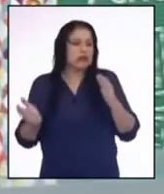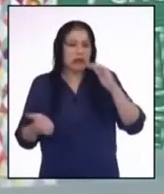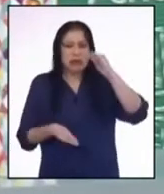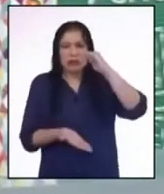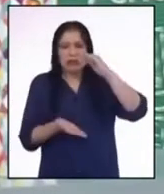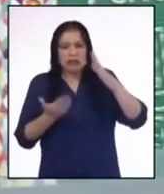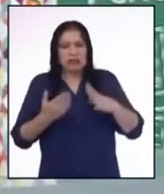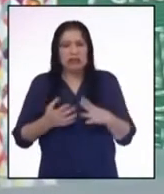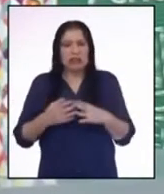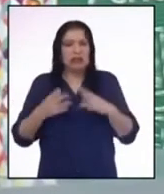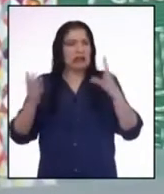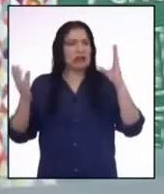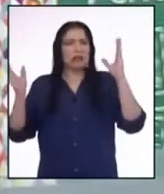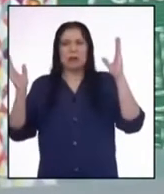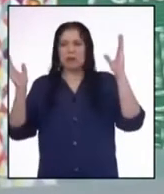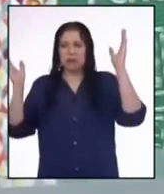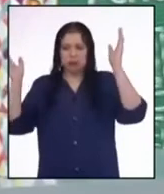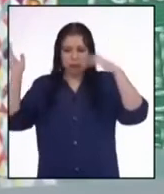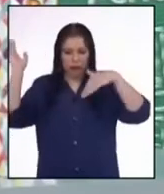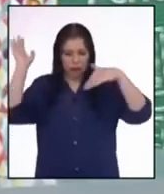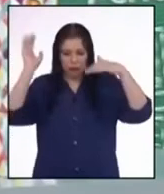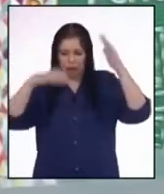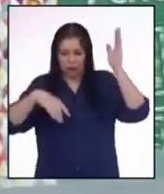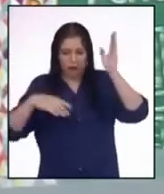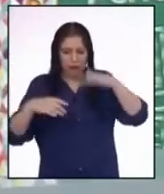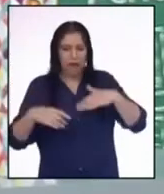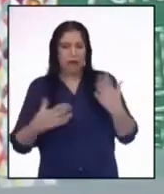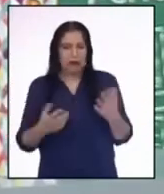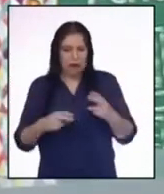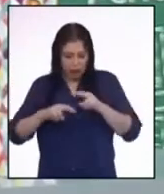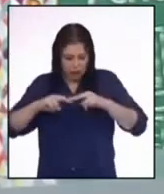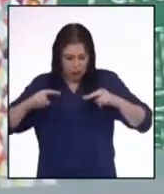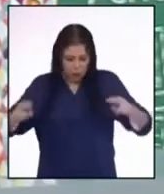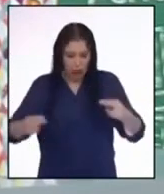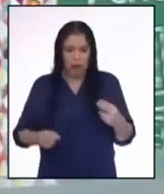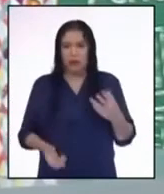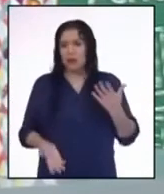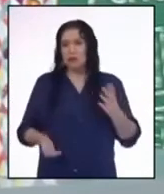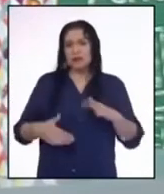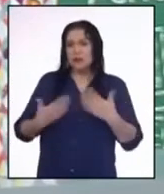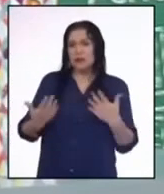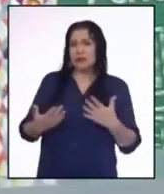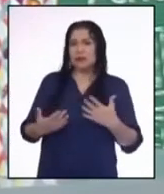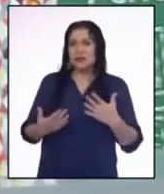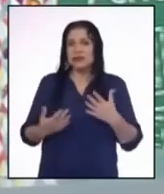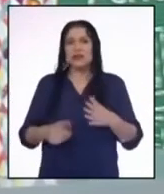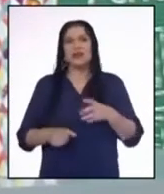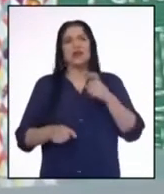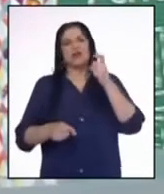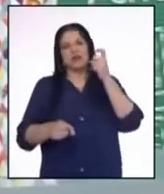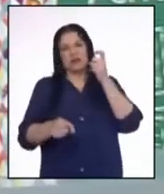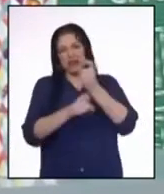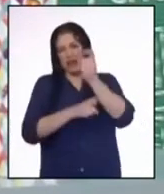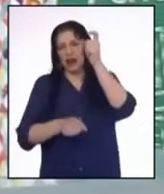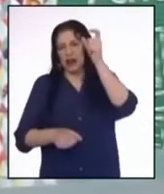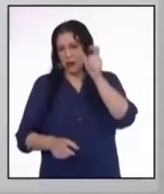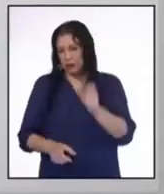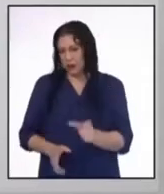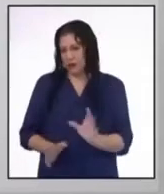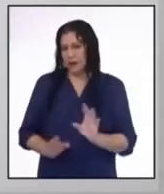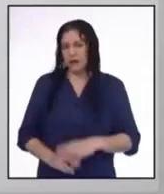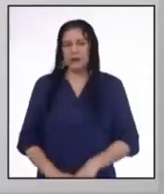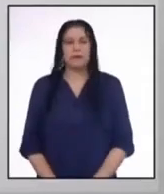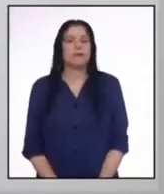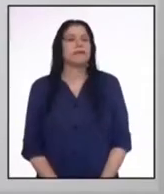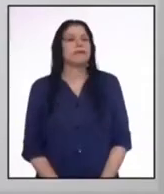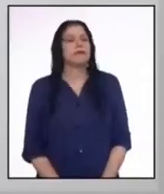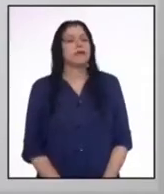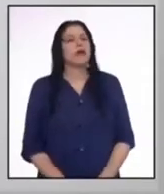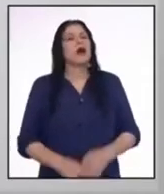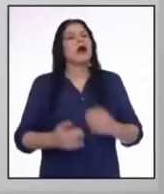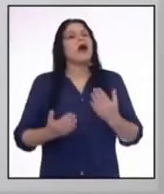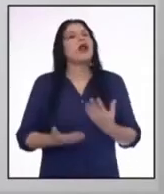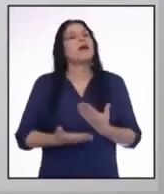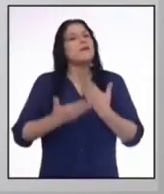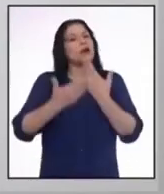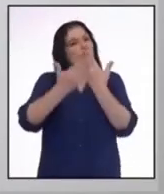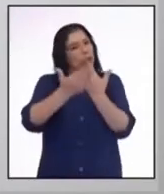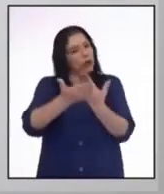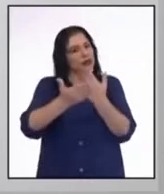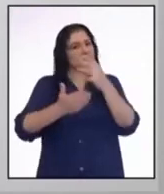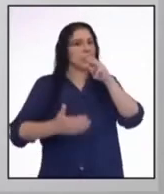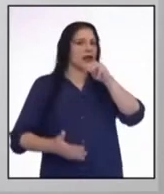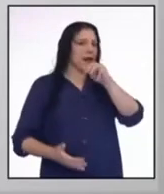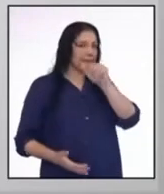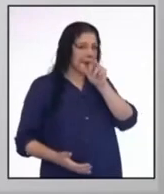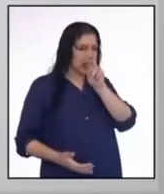que se desprenda, podría ni siquiera rozar el mueble, sino más bien golpear y lesionar a la persona. La propuesta del